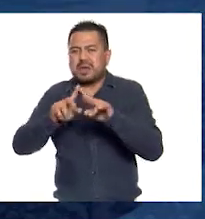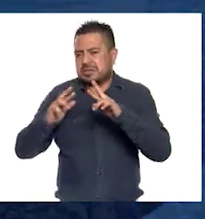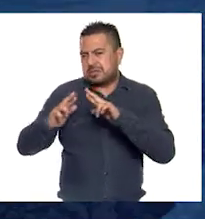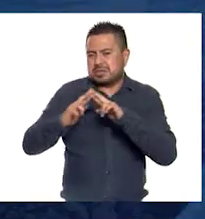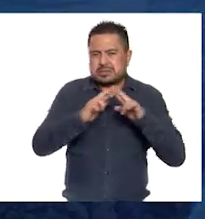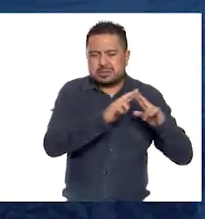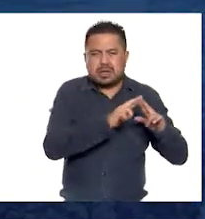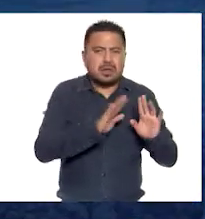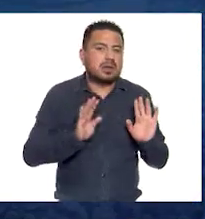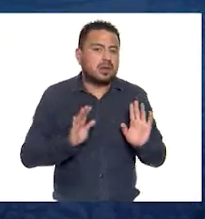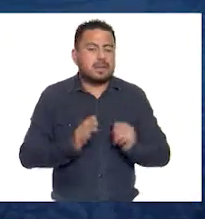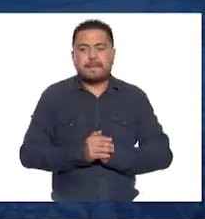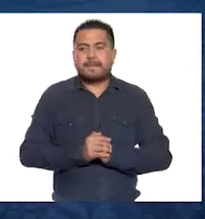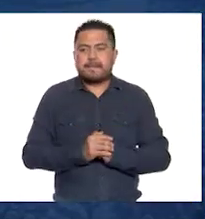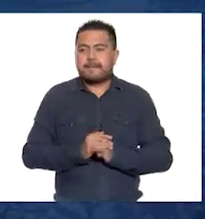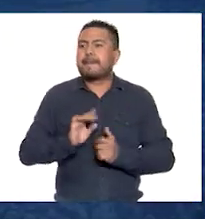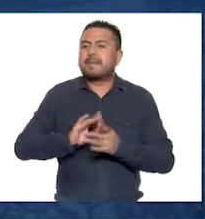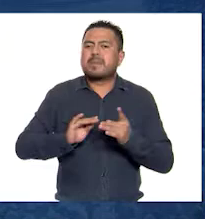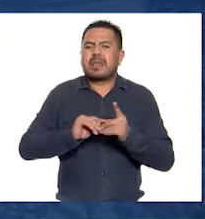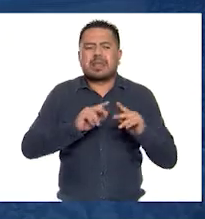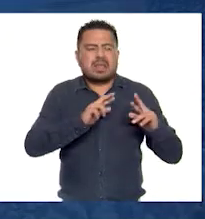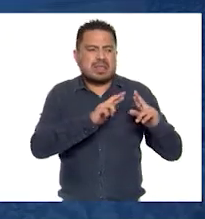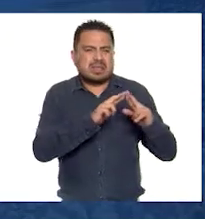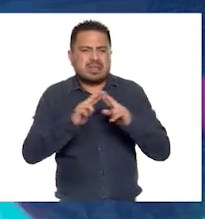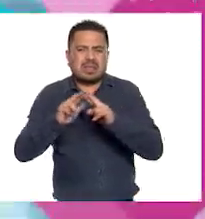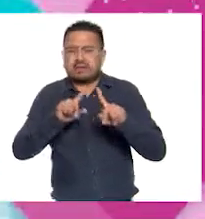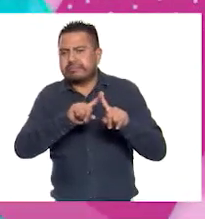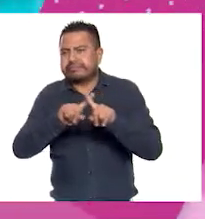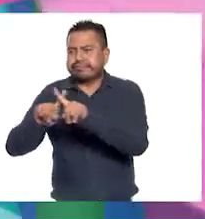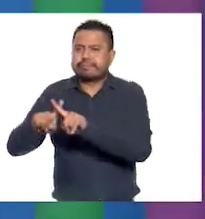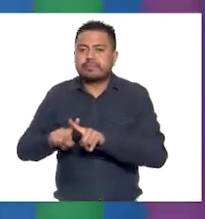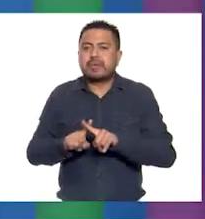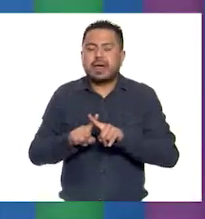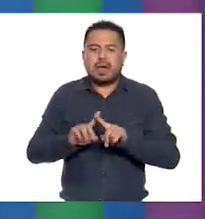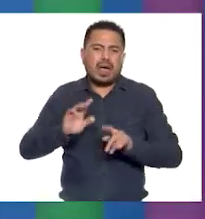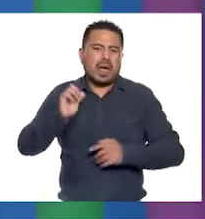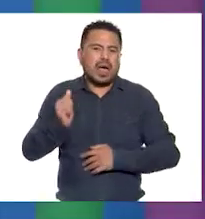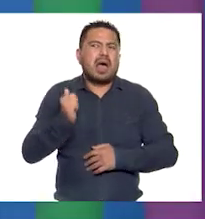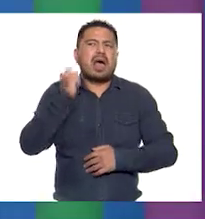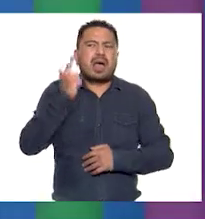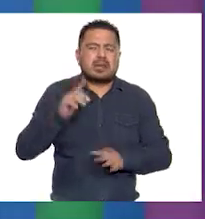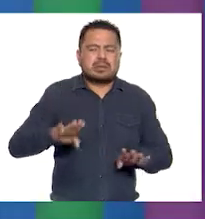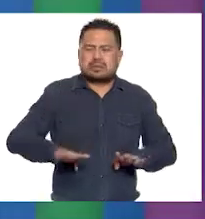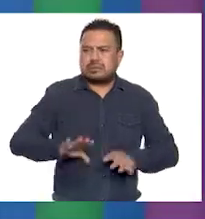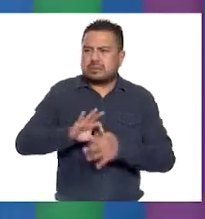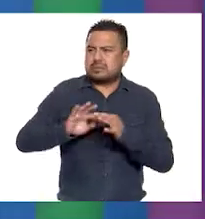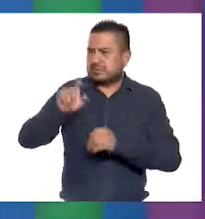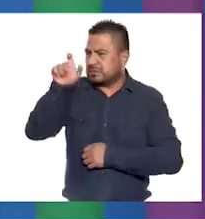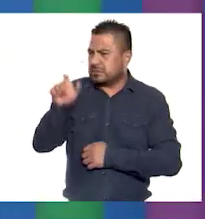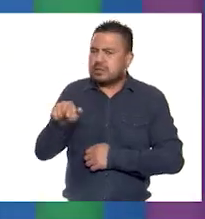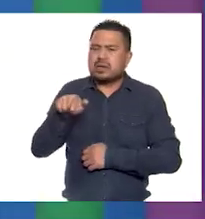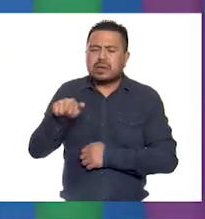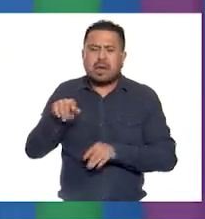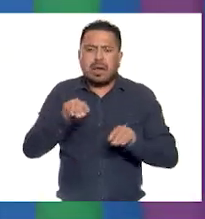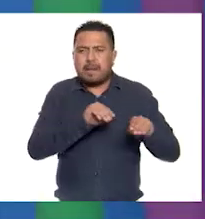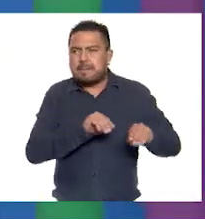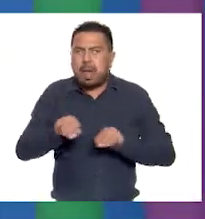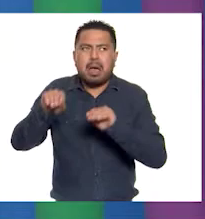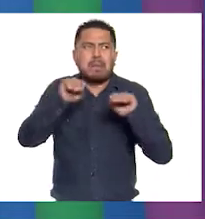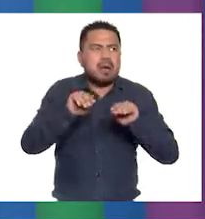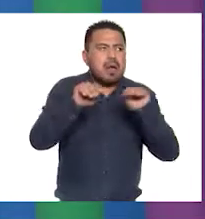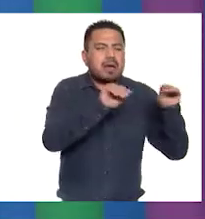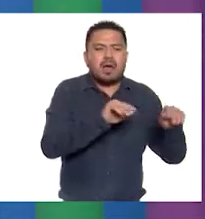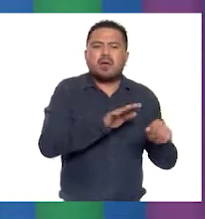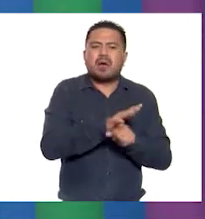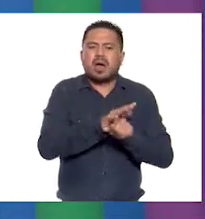deidades, es decir, eran politeístas. Algo muy peculiar de estas tribus nómadas era que